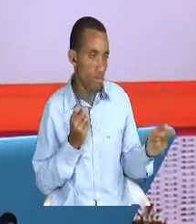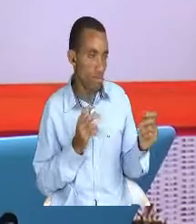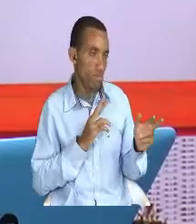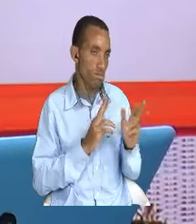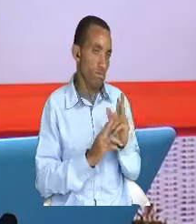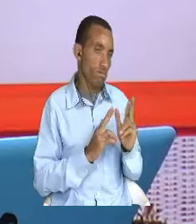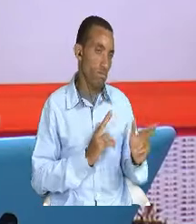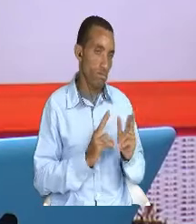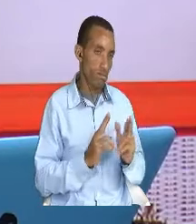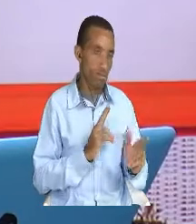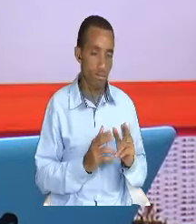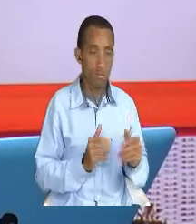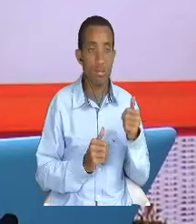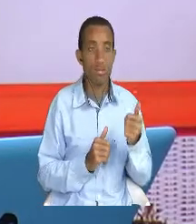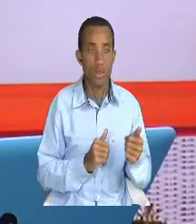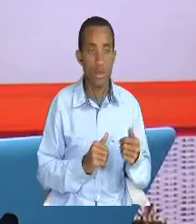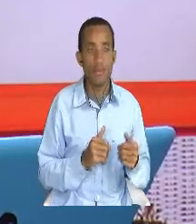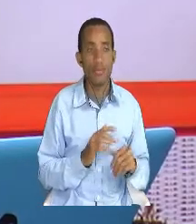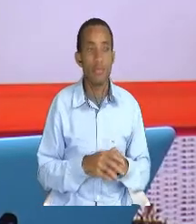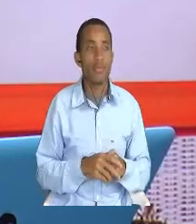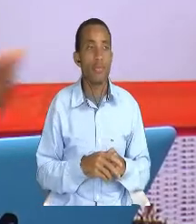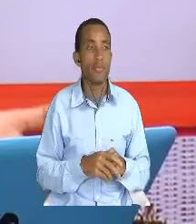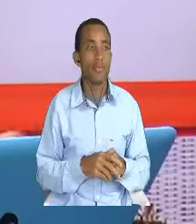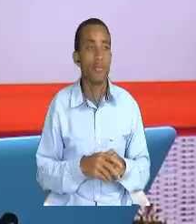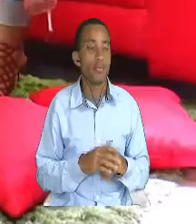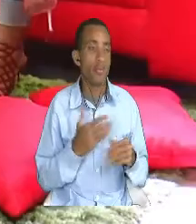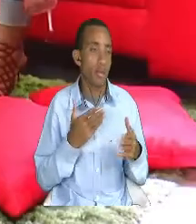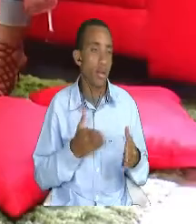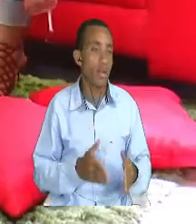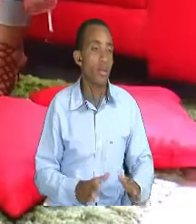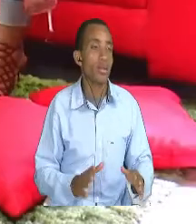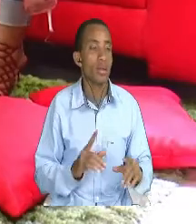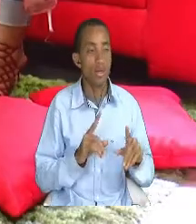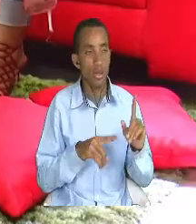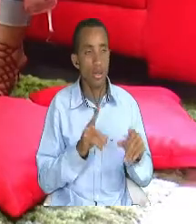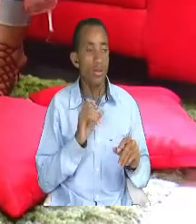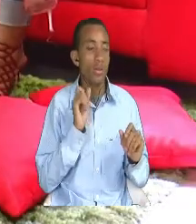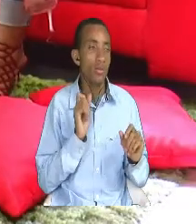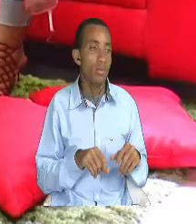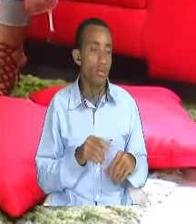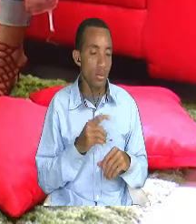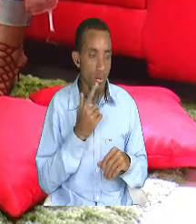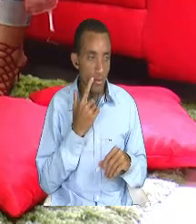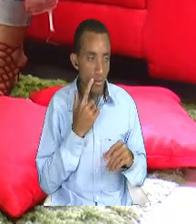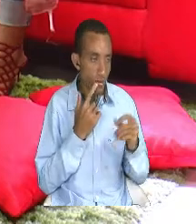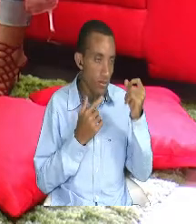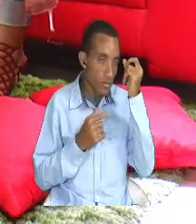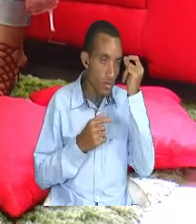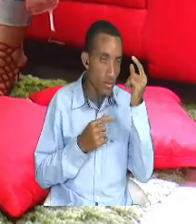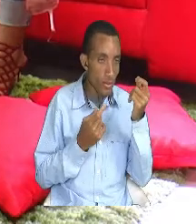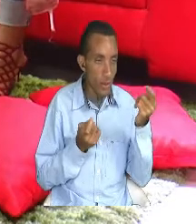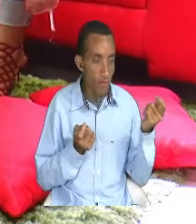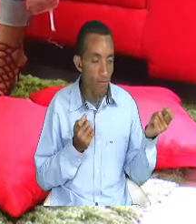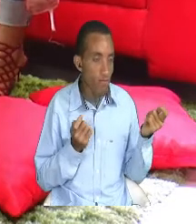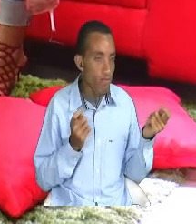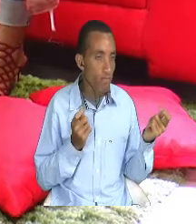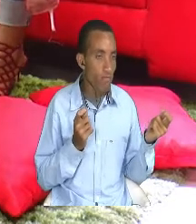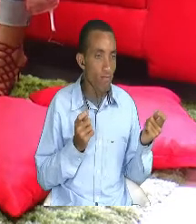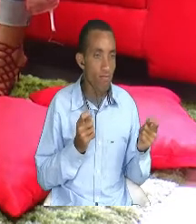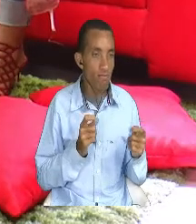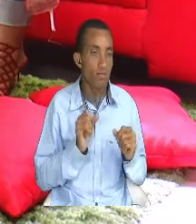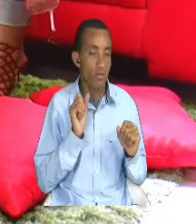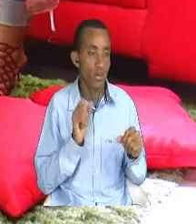poco más efectivas, más saludables. Se nace, pero también hay muchas personas que lo pueden llegar a desarrollar con eso, y es parte del control emocional